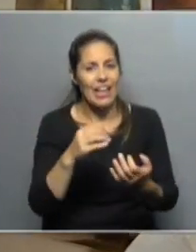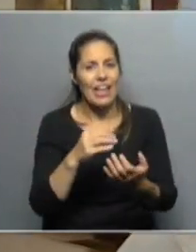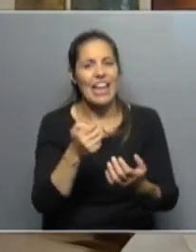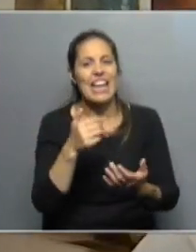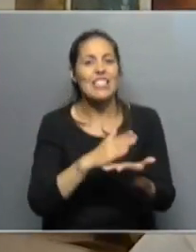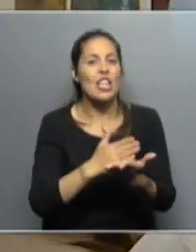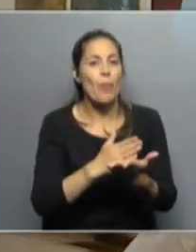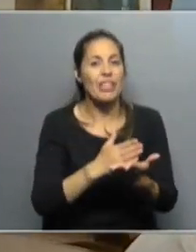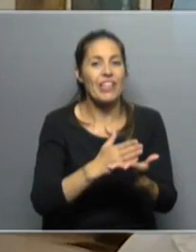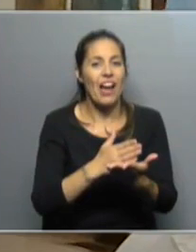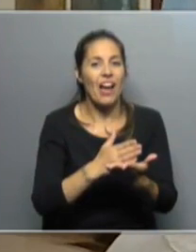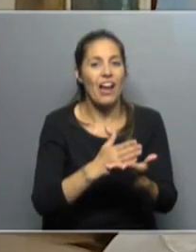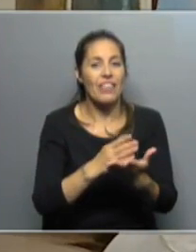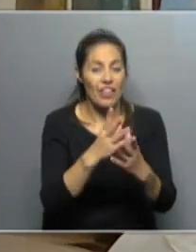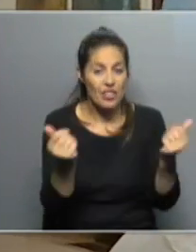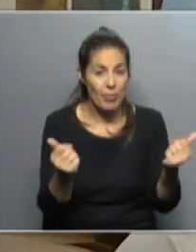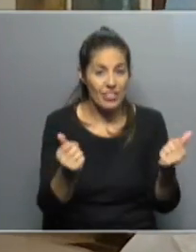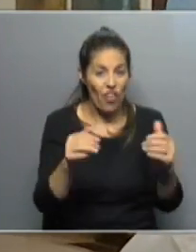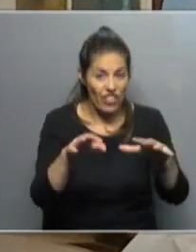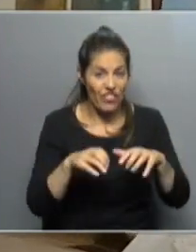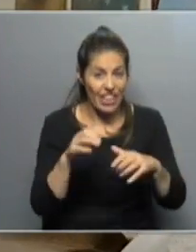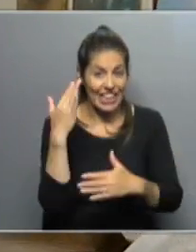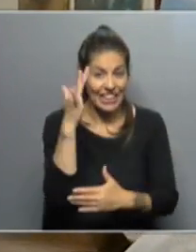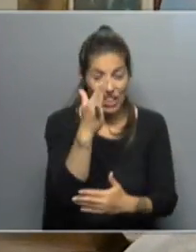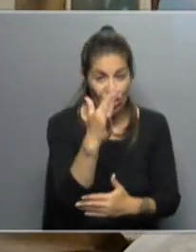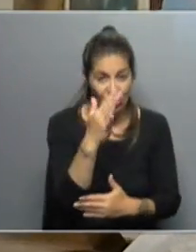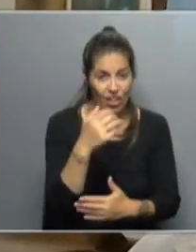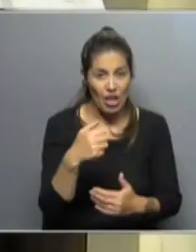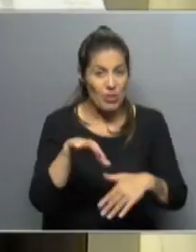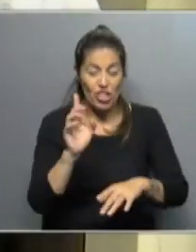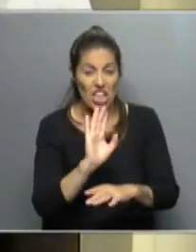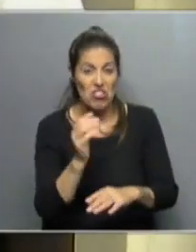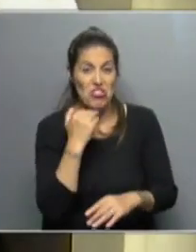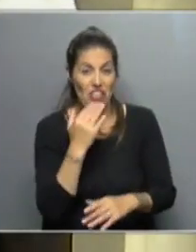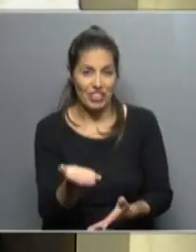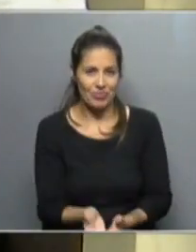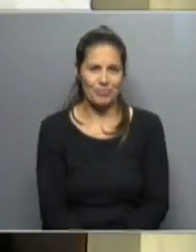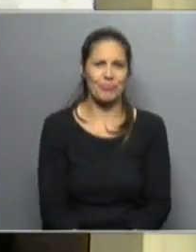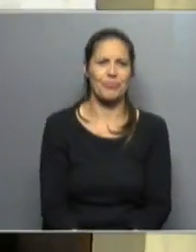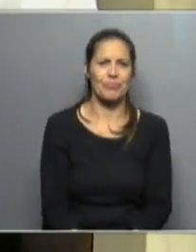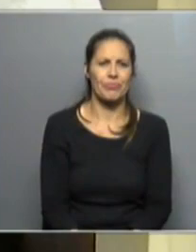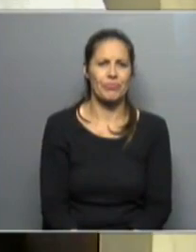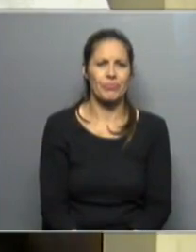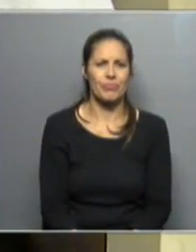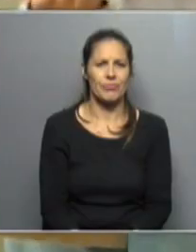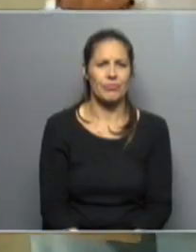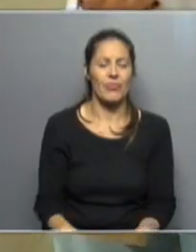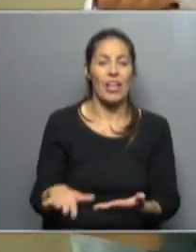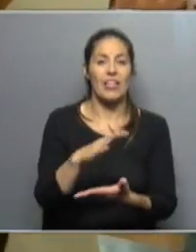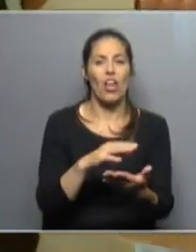los desaparecidos son del interior, del país. Y la mayoría no sabe. Entonces, en ese caso,